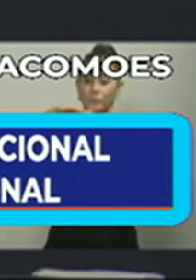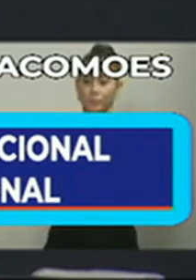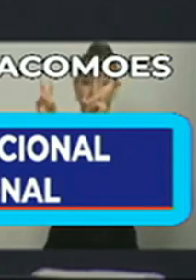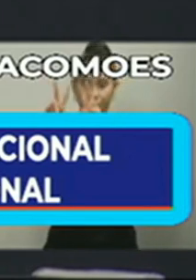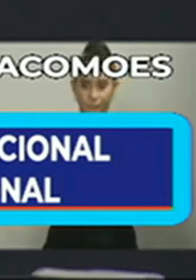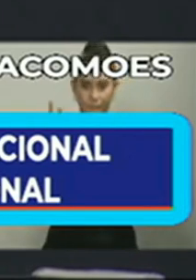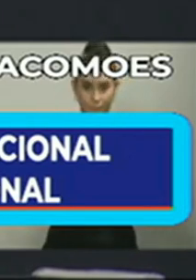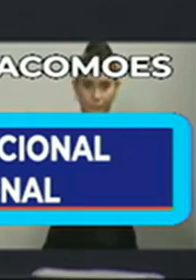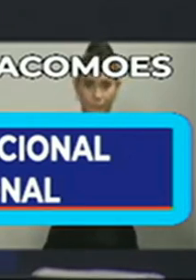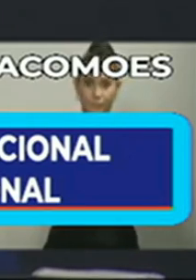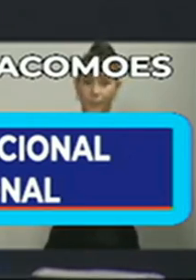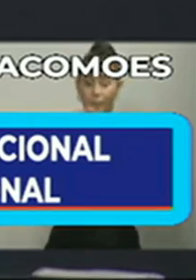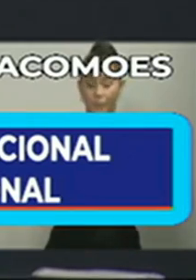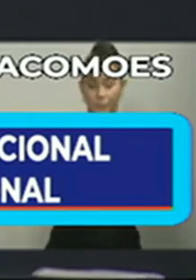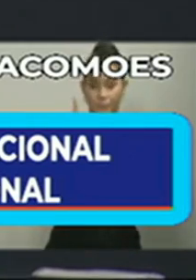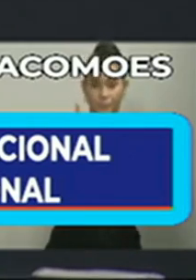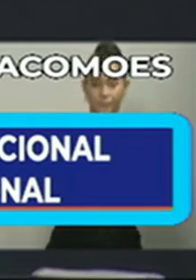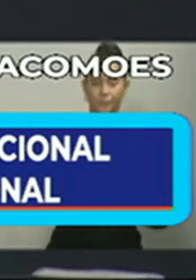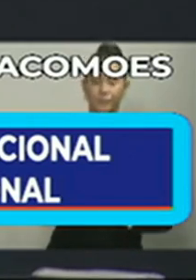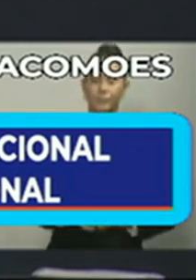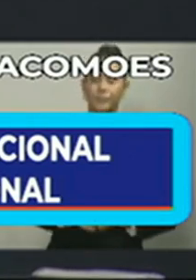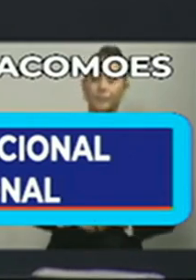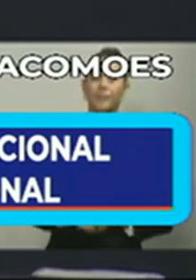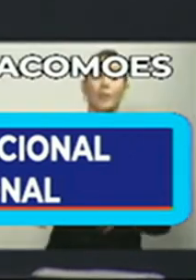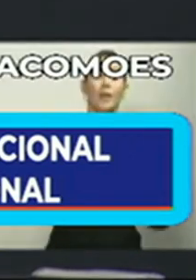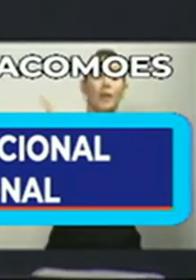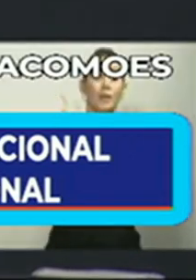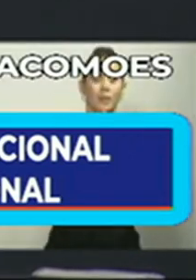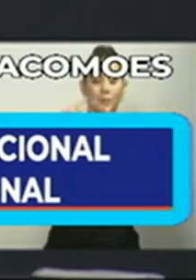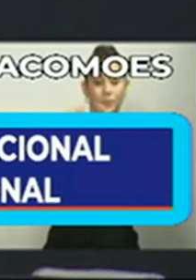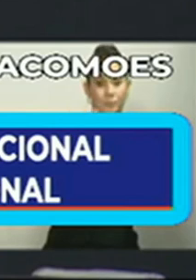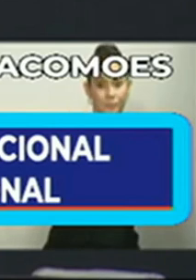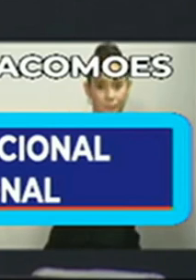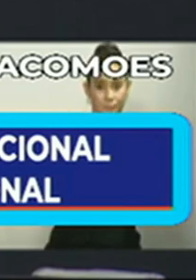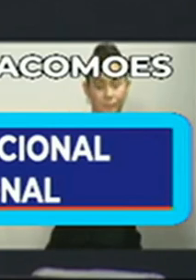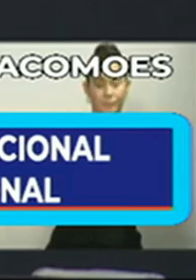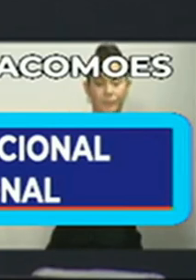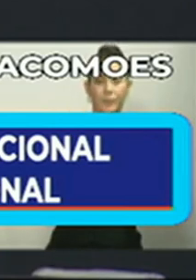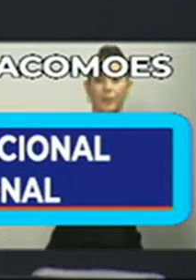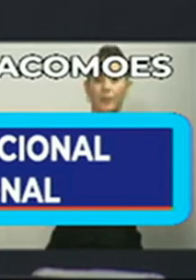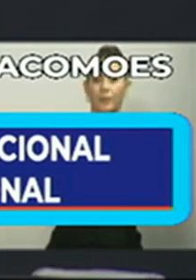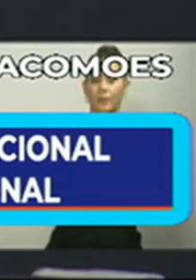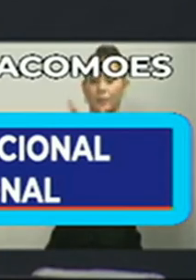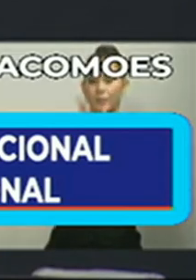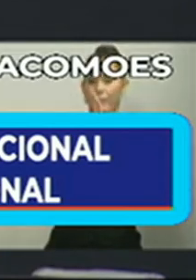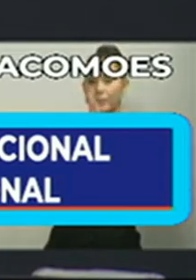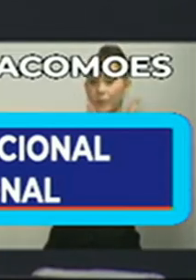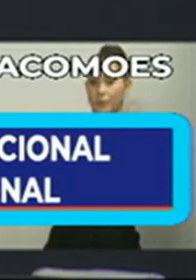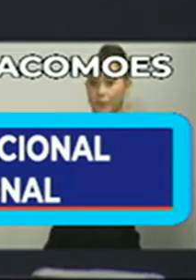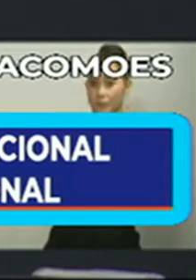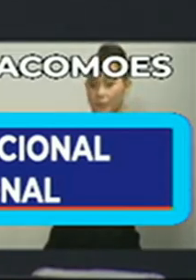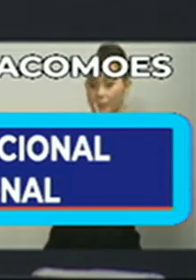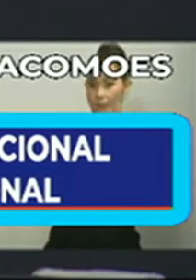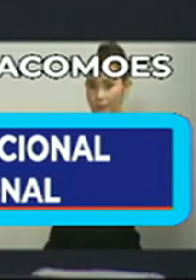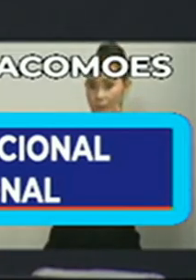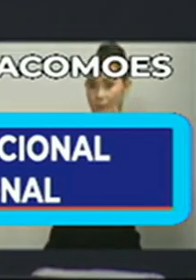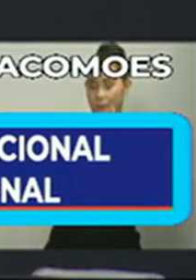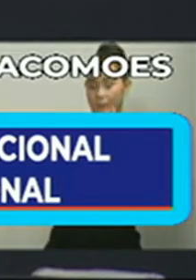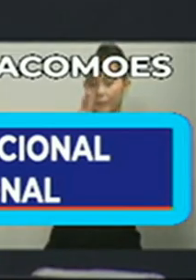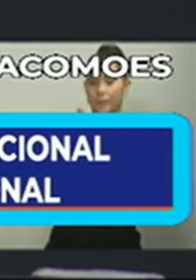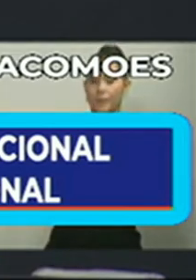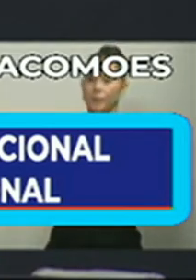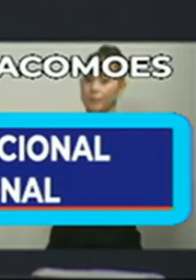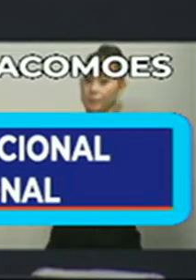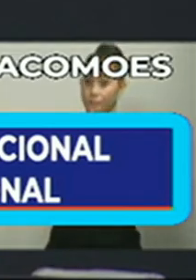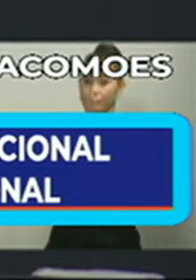van a transformar, cuántos coroneles vamos a votar, cuántos generales vamos a sacar, cómo va a ser las cuentas, cómo va a ser lo del dinero, qué